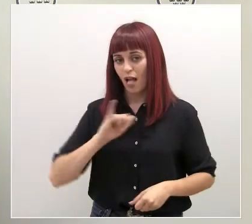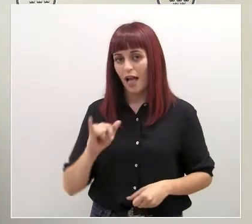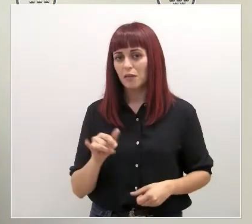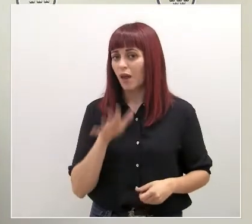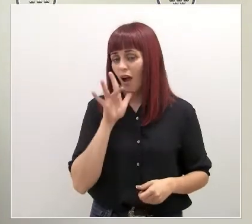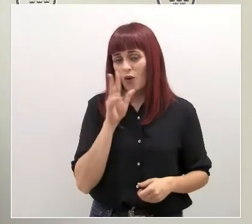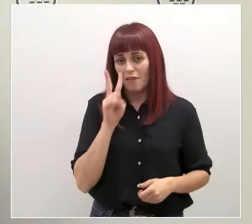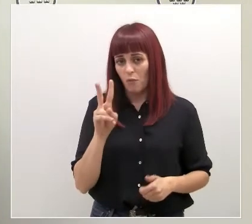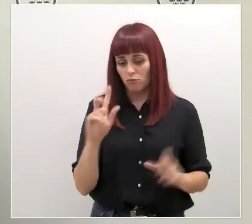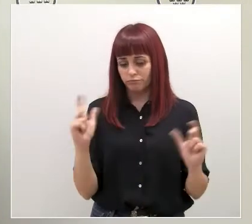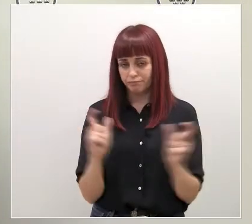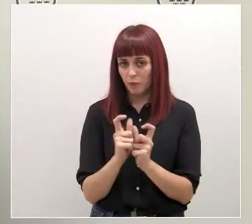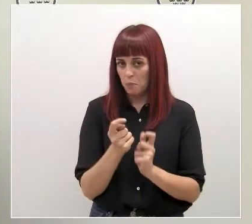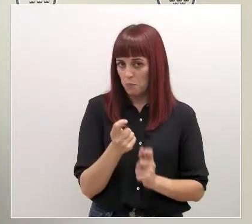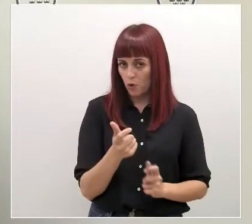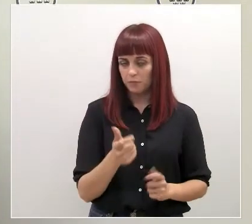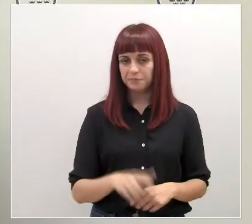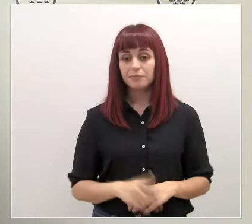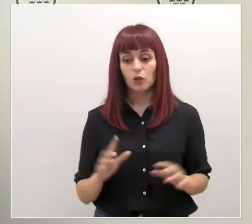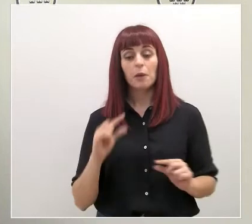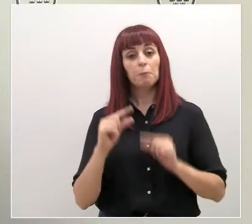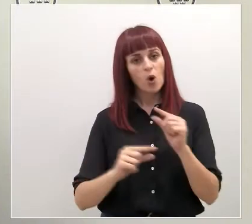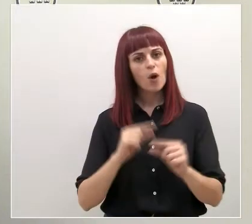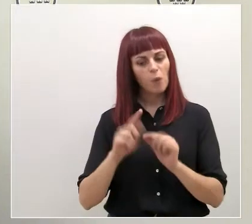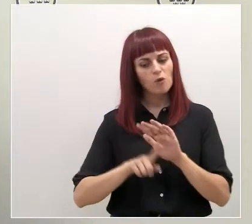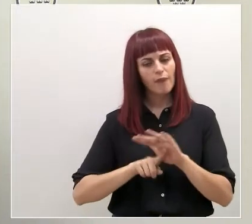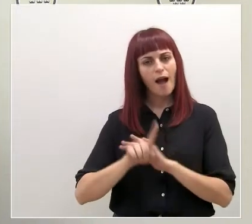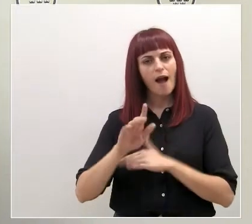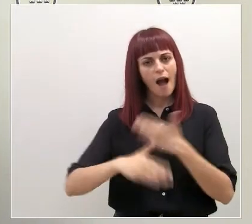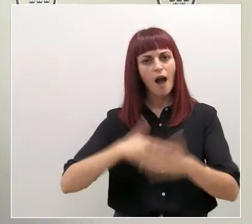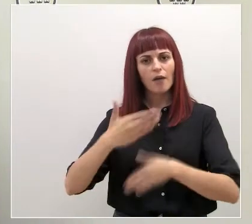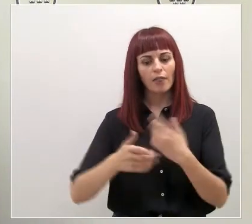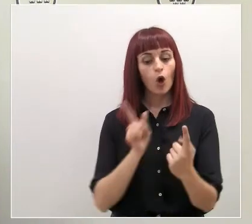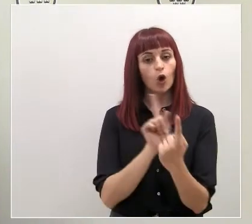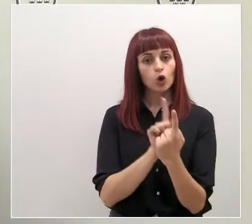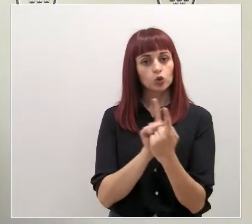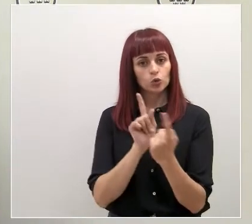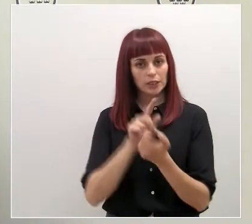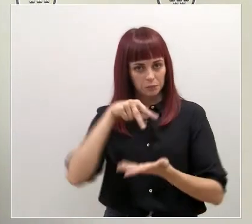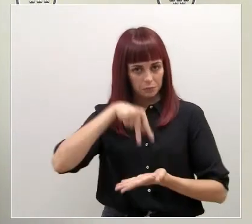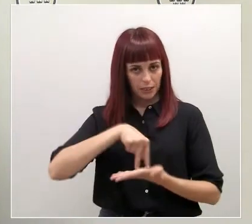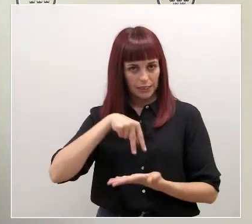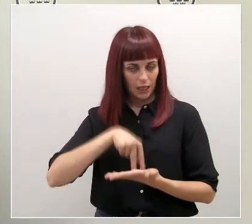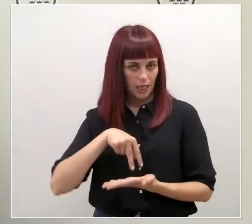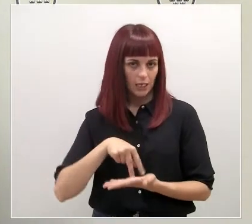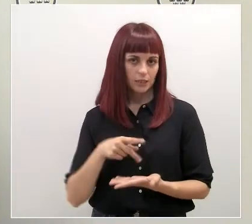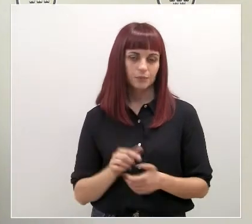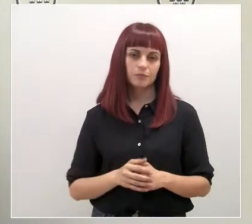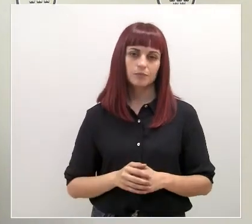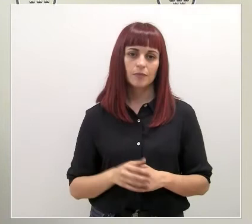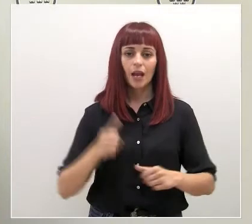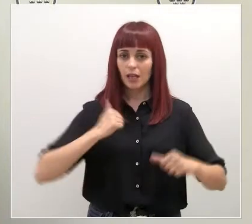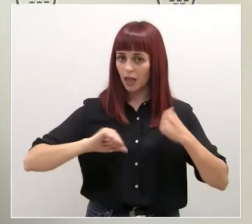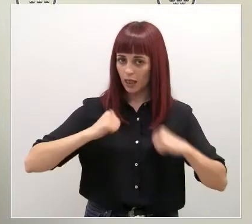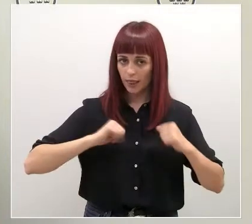proporción es baja. Se está paulatinamente, como le digo, avanzando en el proceso de las consultas presenciales en la actividad